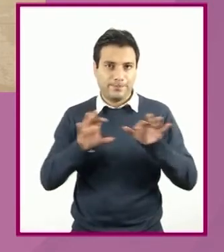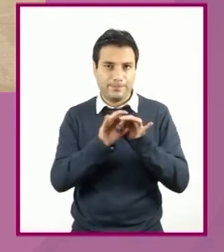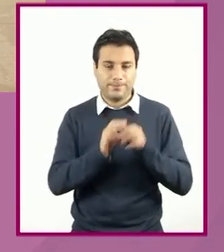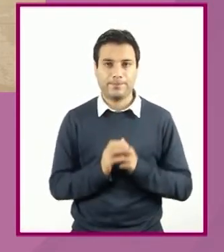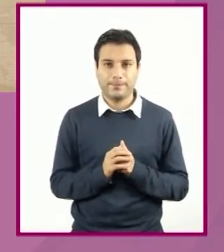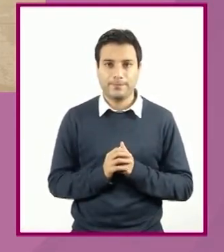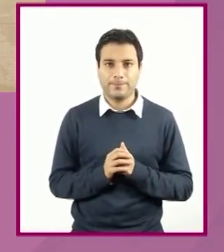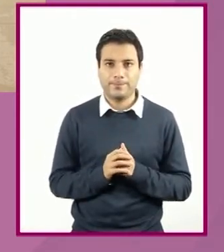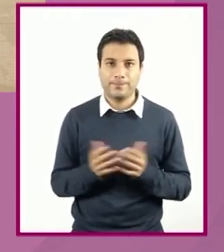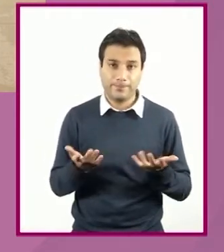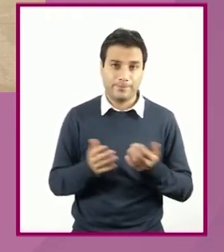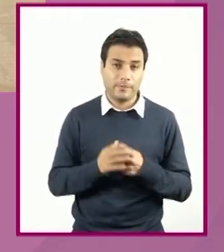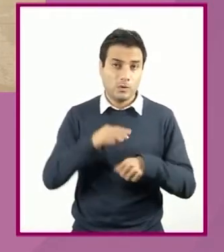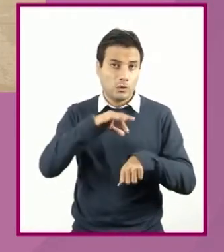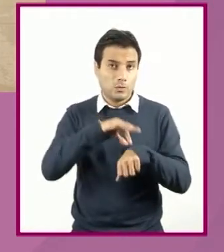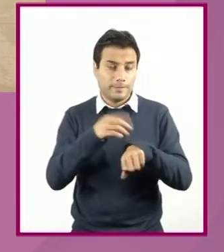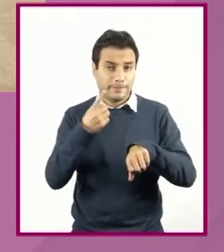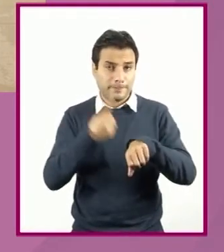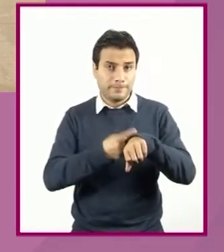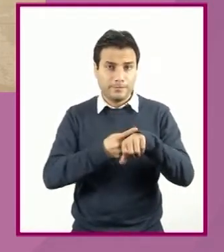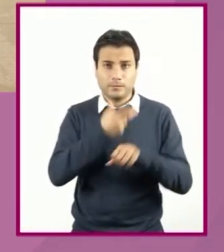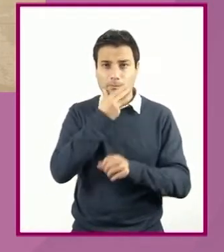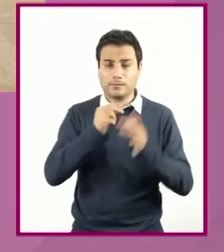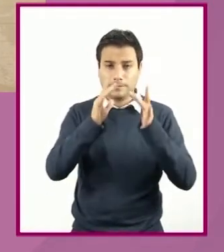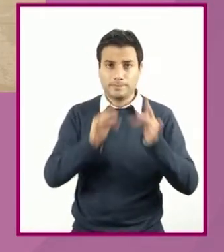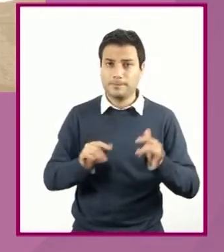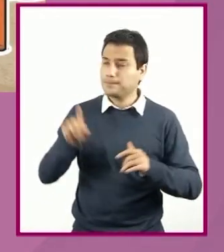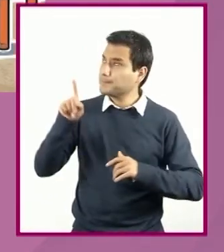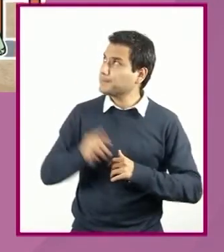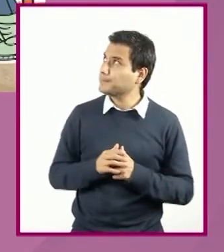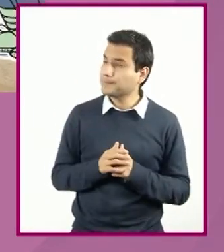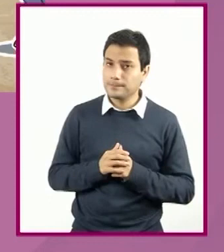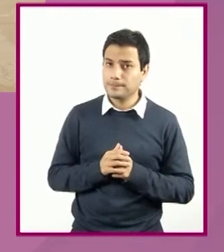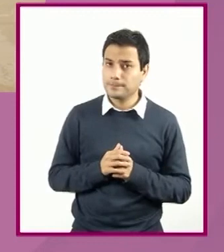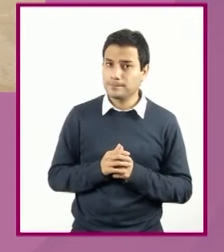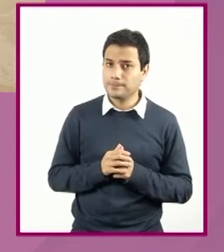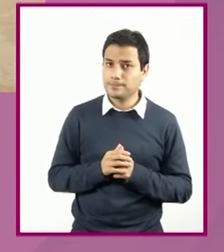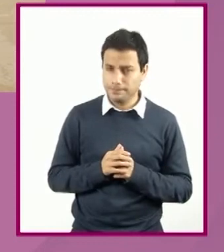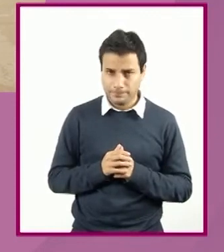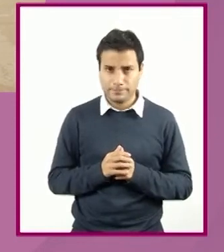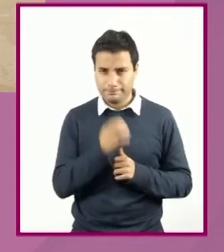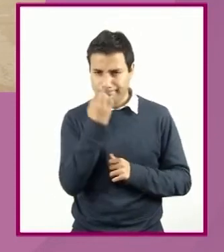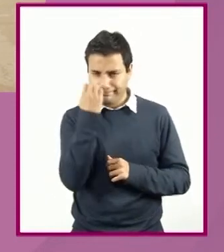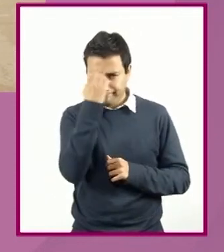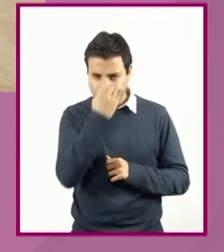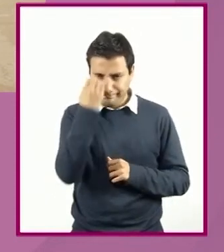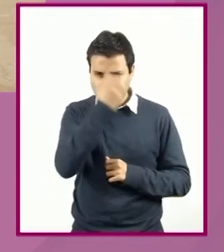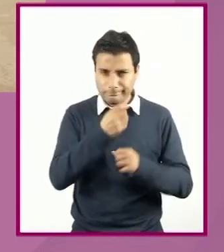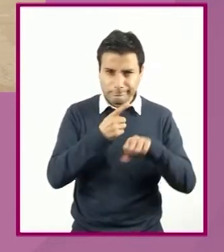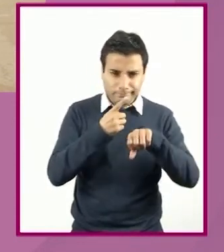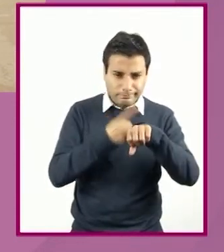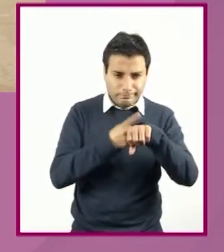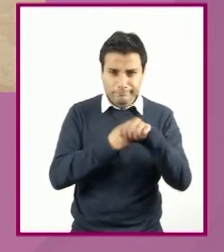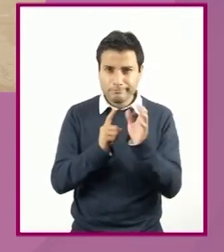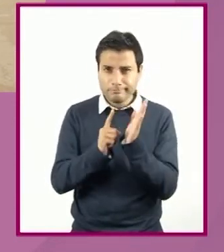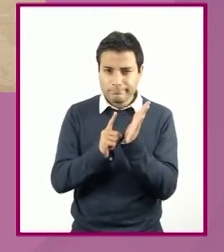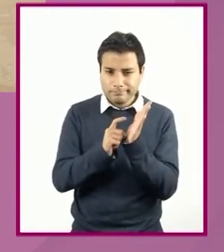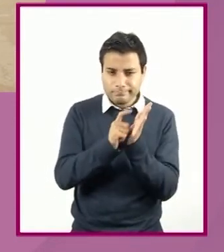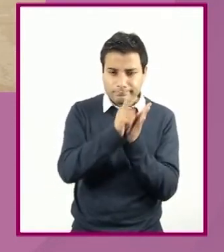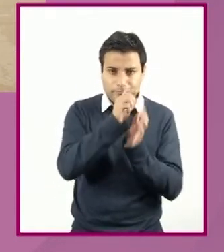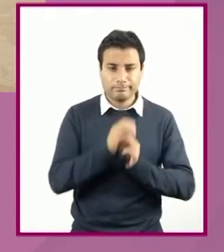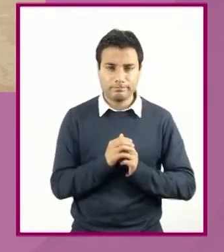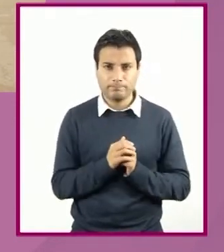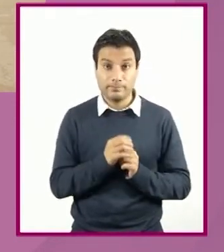la patología, el científico francés Louis Pasteur, luego de haber observado las enfermedades del gusano de seda,